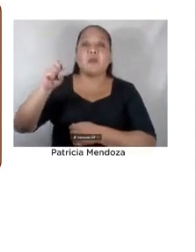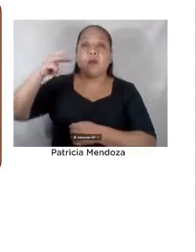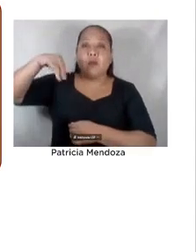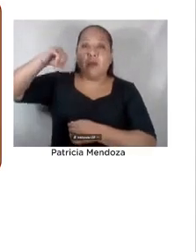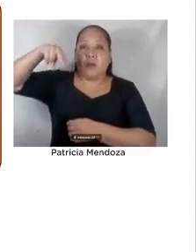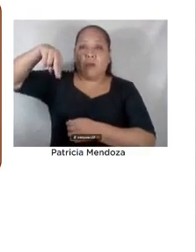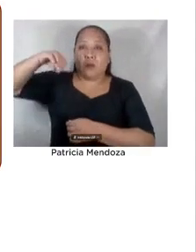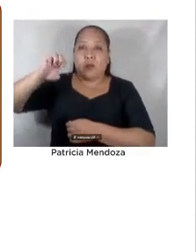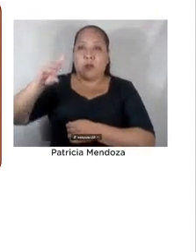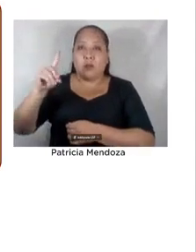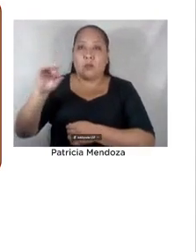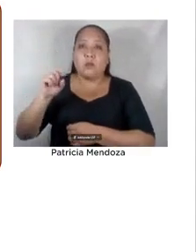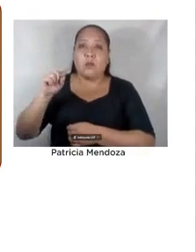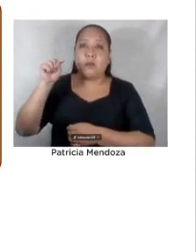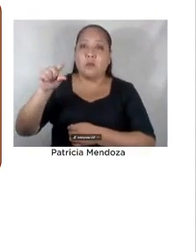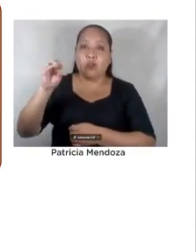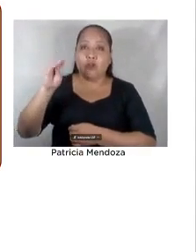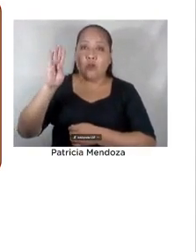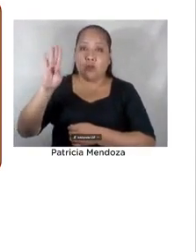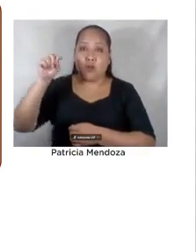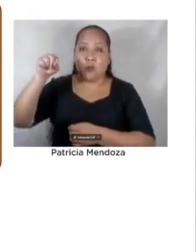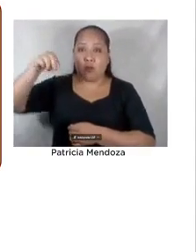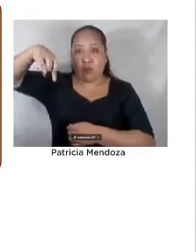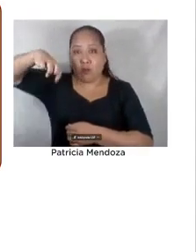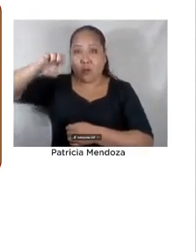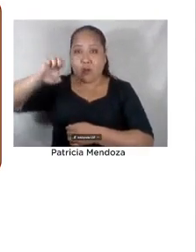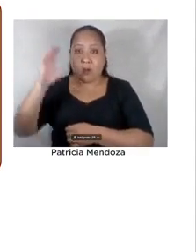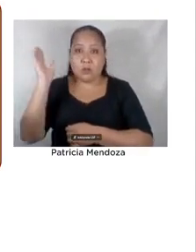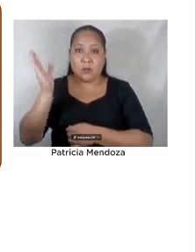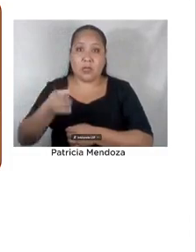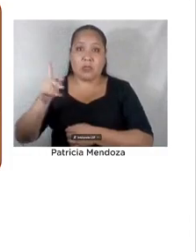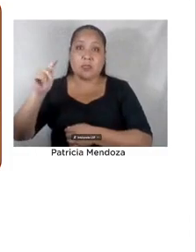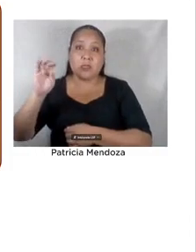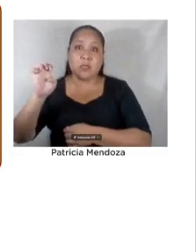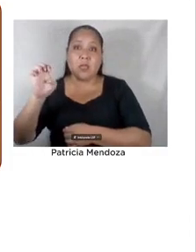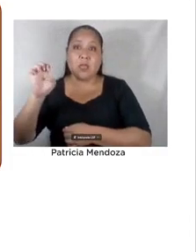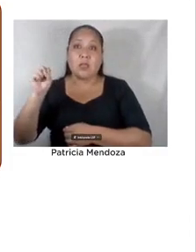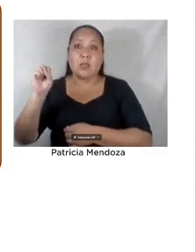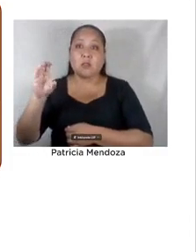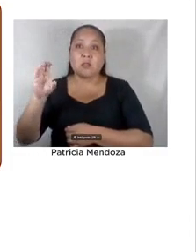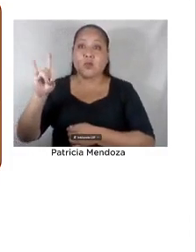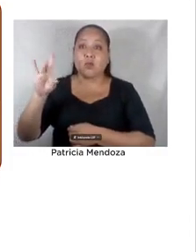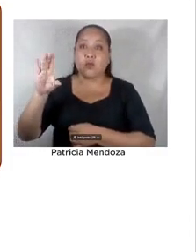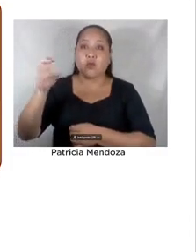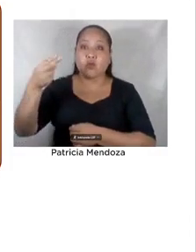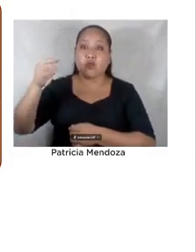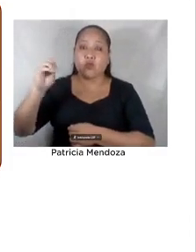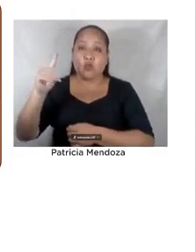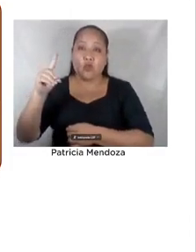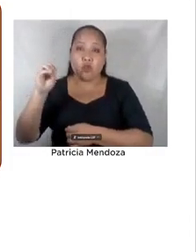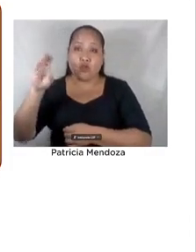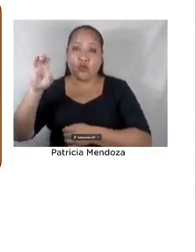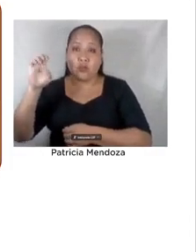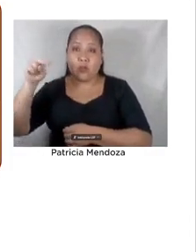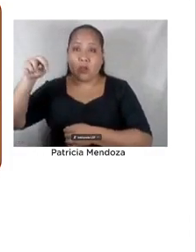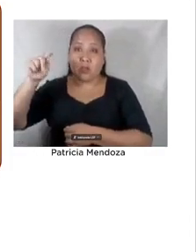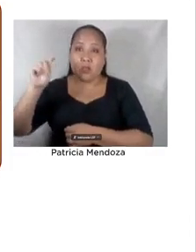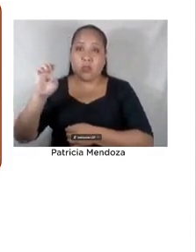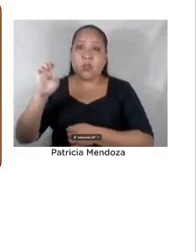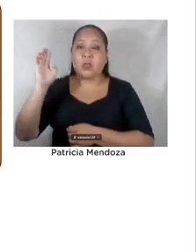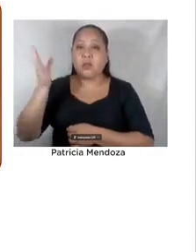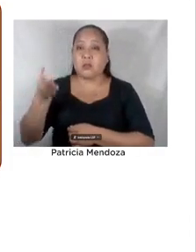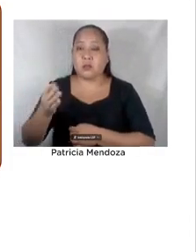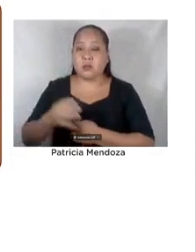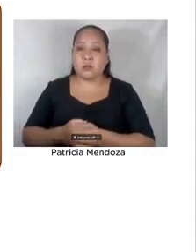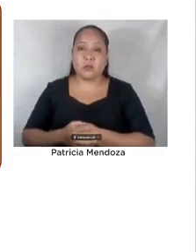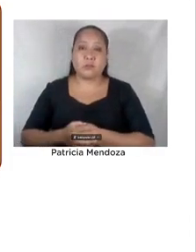autoayuda.minedu.gov.pe/te escucho docente/. Por favor, les pedimos que puedan difundir esta información y